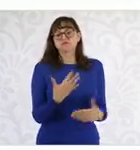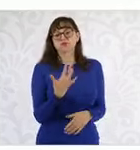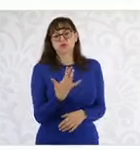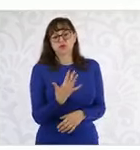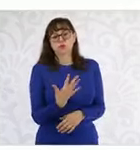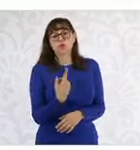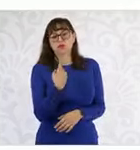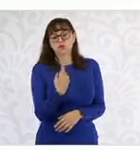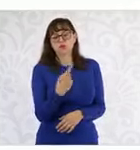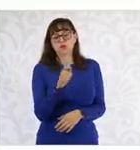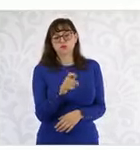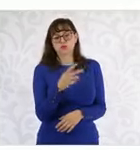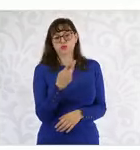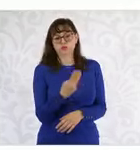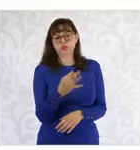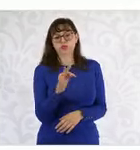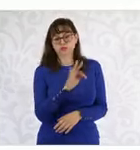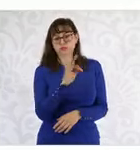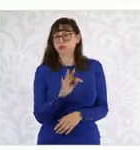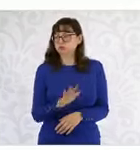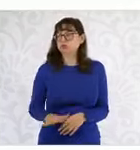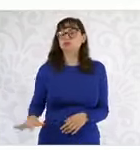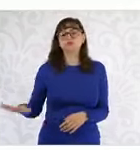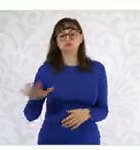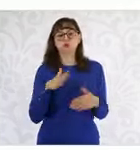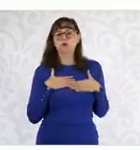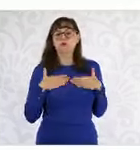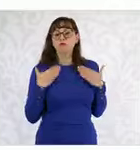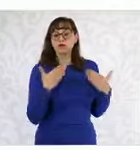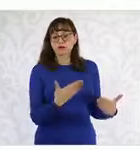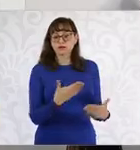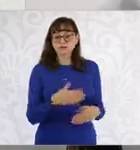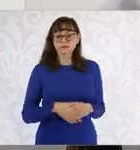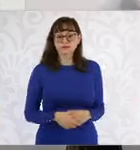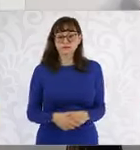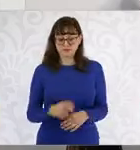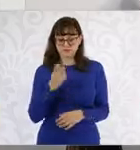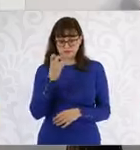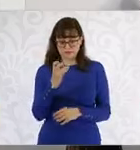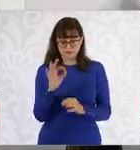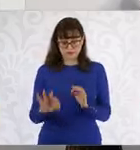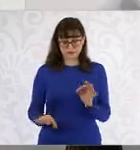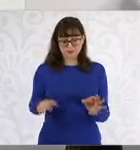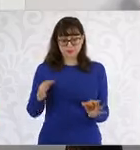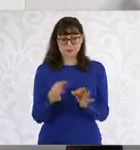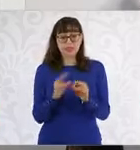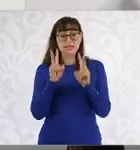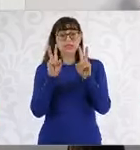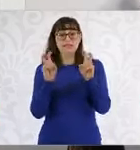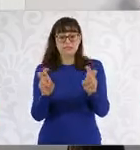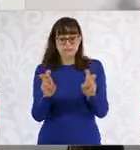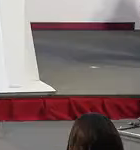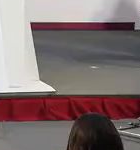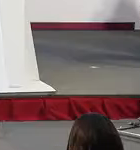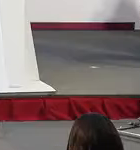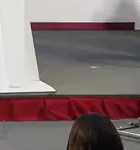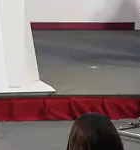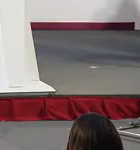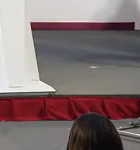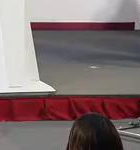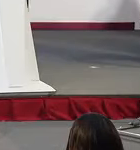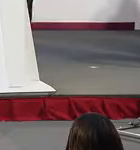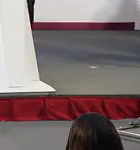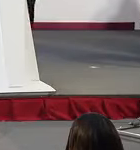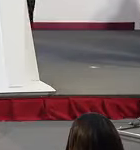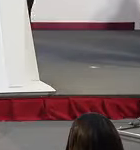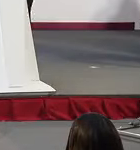51.3% de confianza entre la población. Esto sería por mi parte en cuanto al informe de incidencia delictiva. Muchas